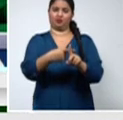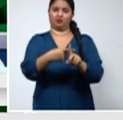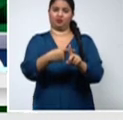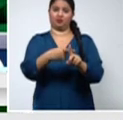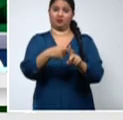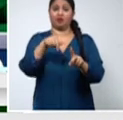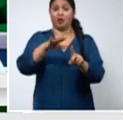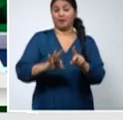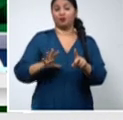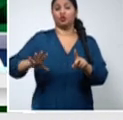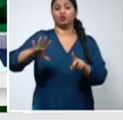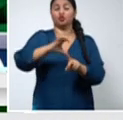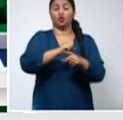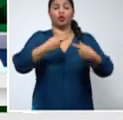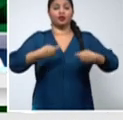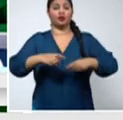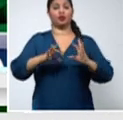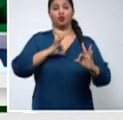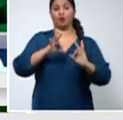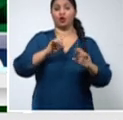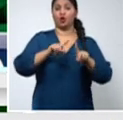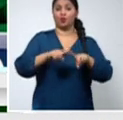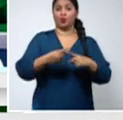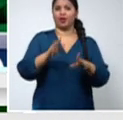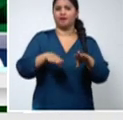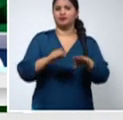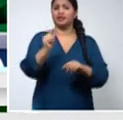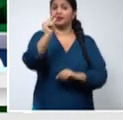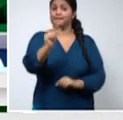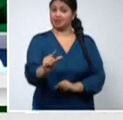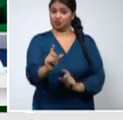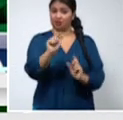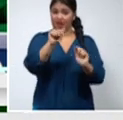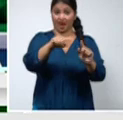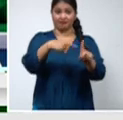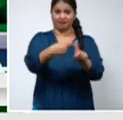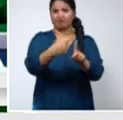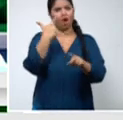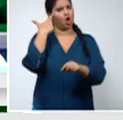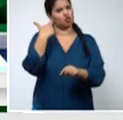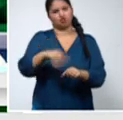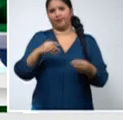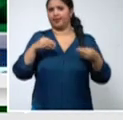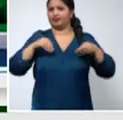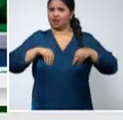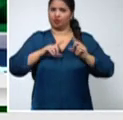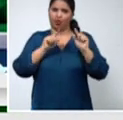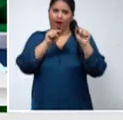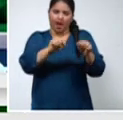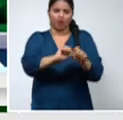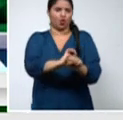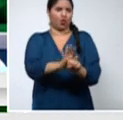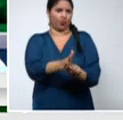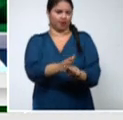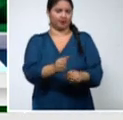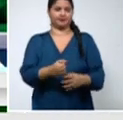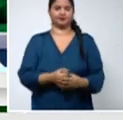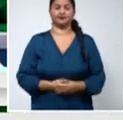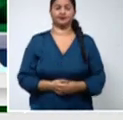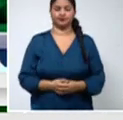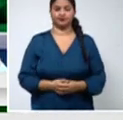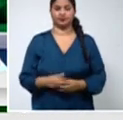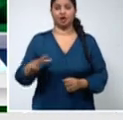misma persona que la tiene en ese momento. En el acumulado de todos los diagnosticados en Cuba, el